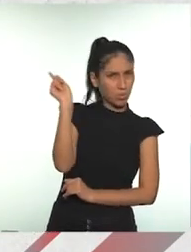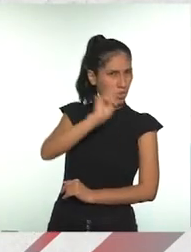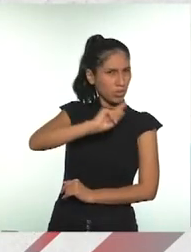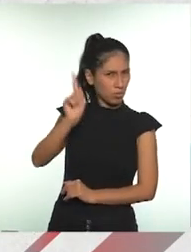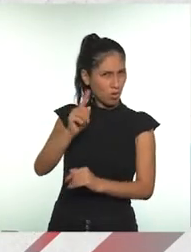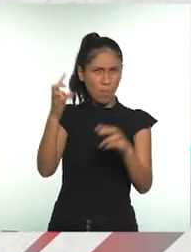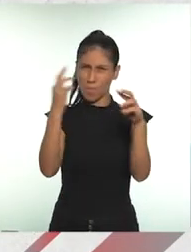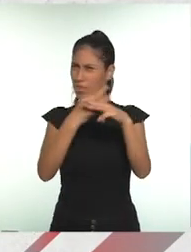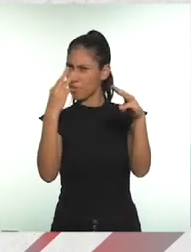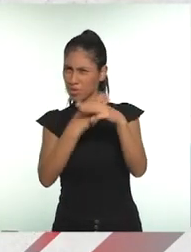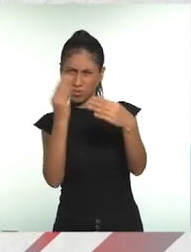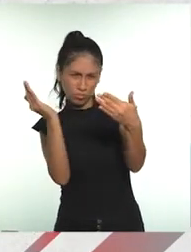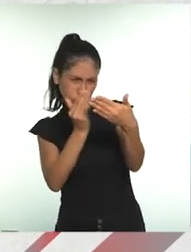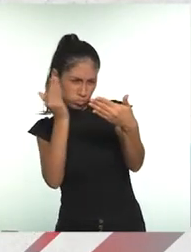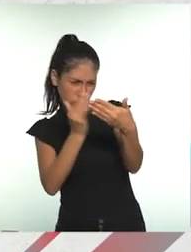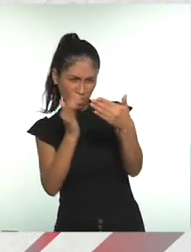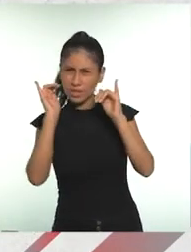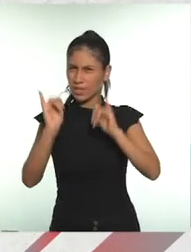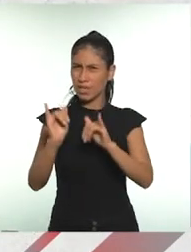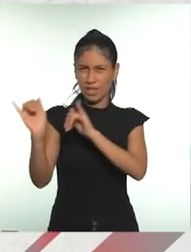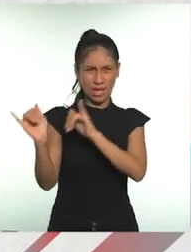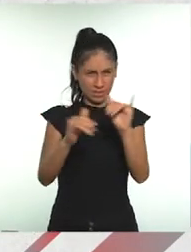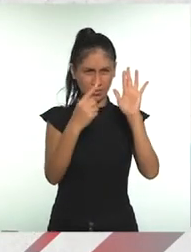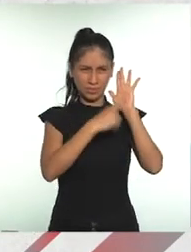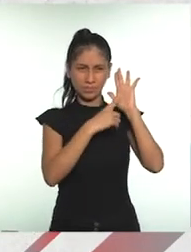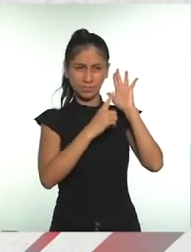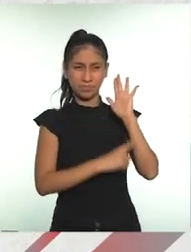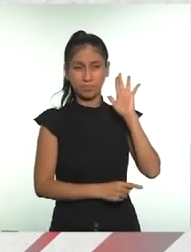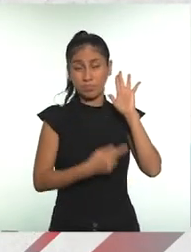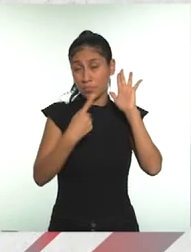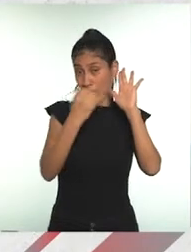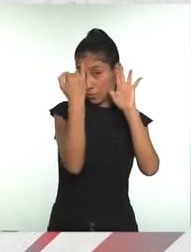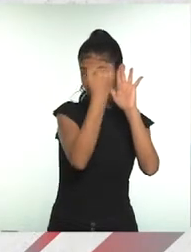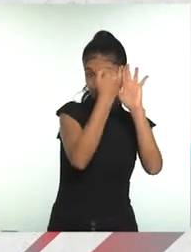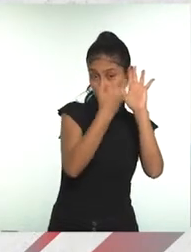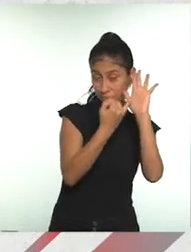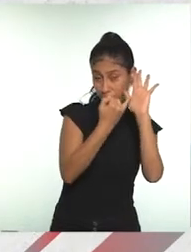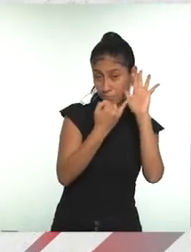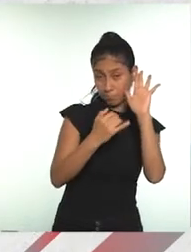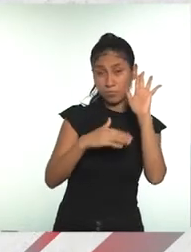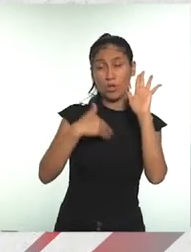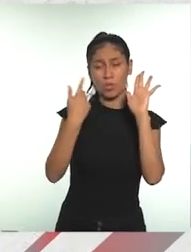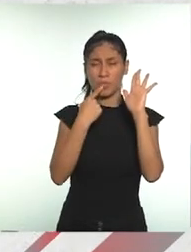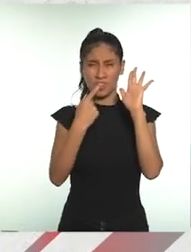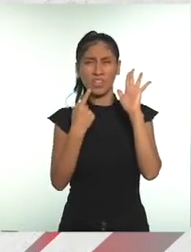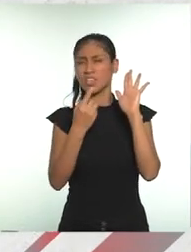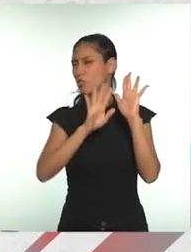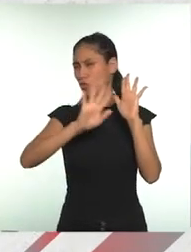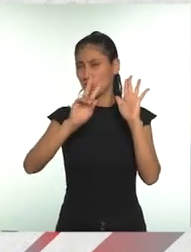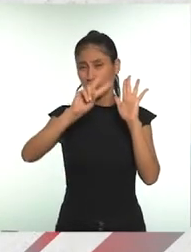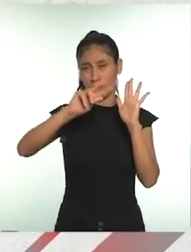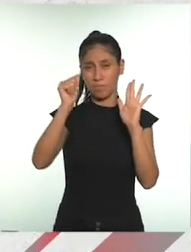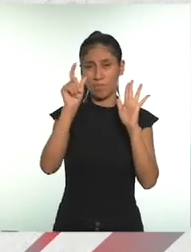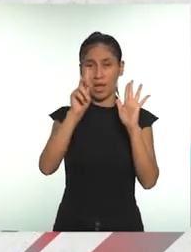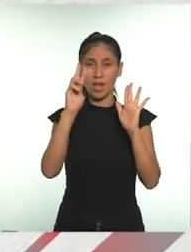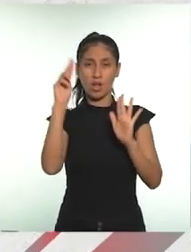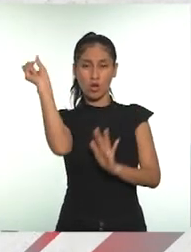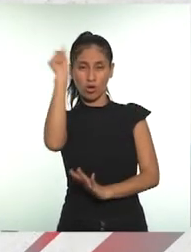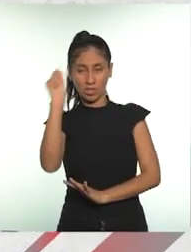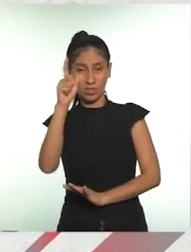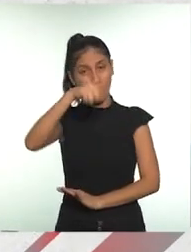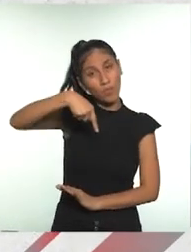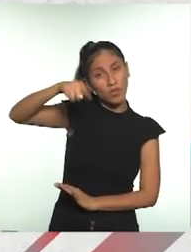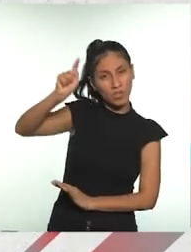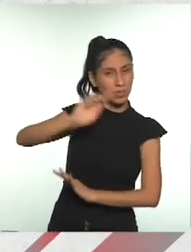Pues no, matemáticamente quedaría representado así. Pero habría que considerar que solo serán valores positivos. Se